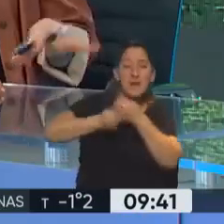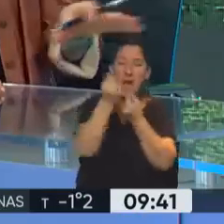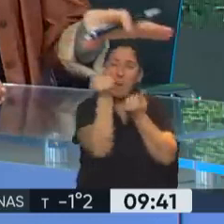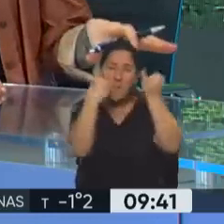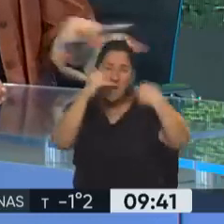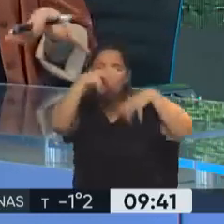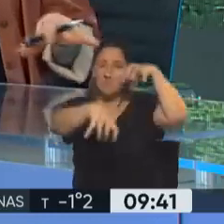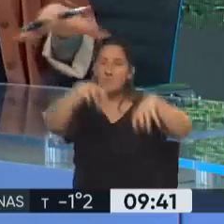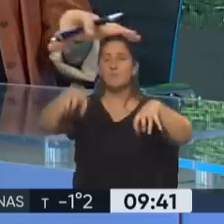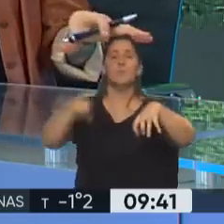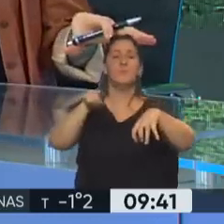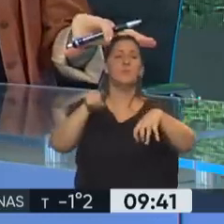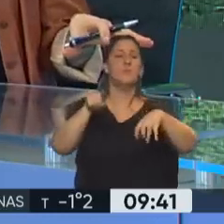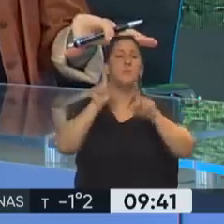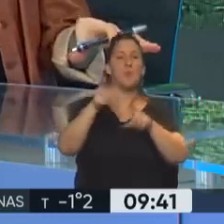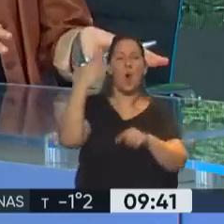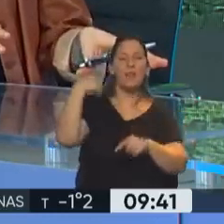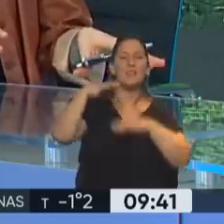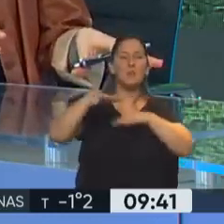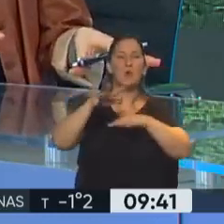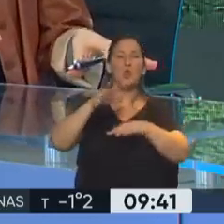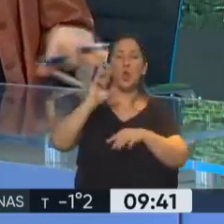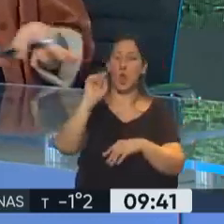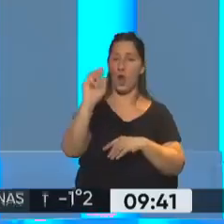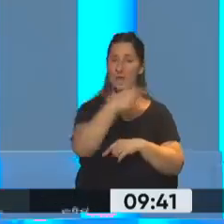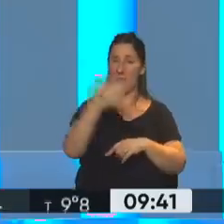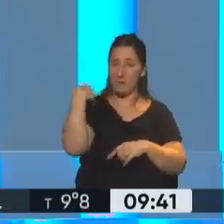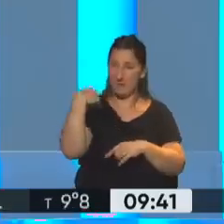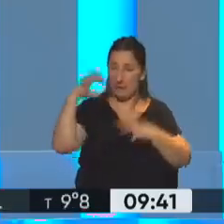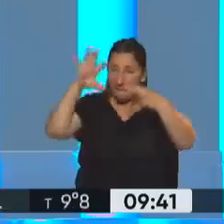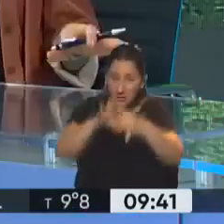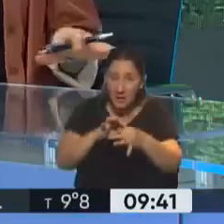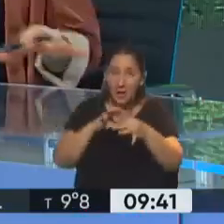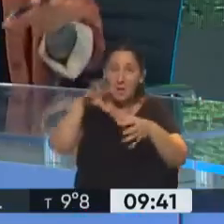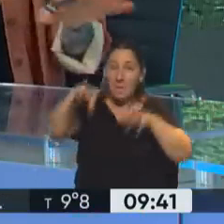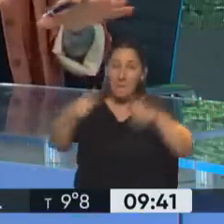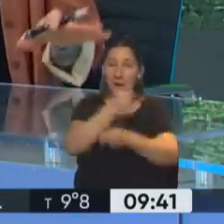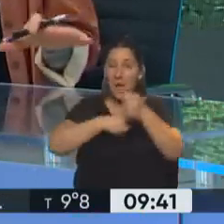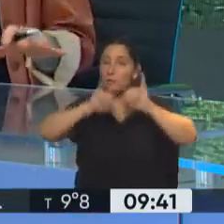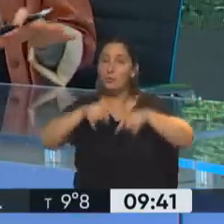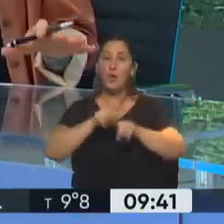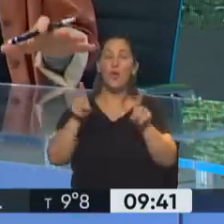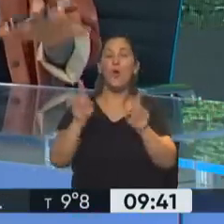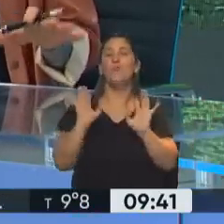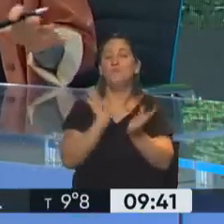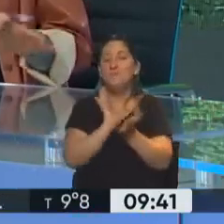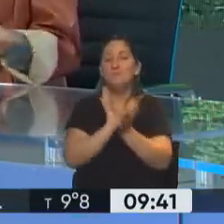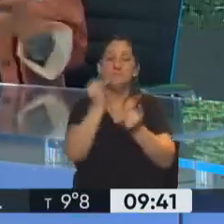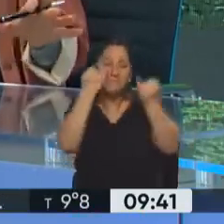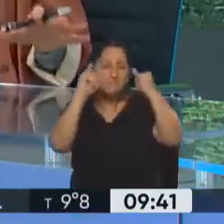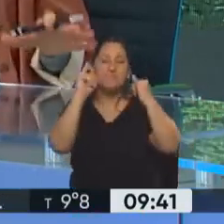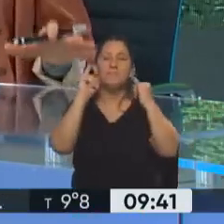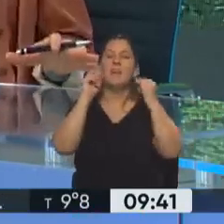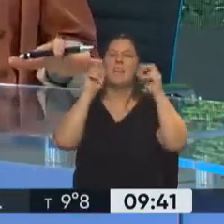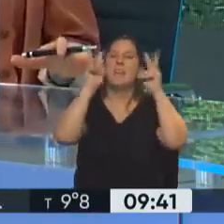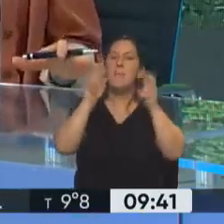con bueno todo el simbronazo que hubo con el dólar la semana pasada obviamente le hablamos a los mercados sabiendo que es de